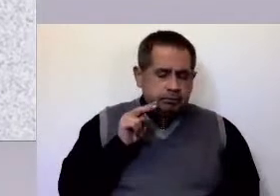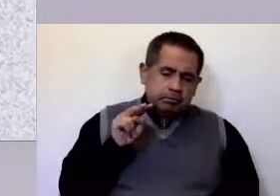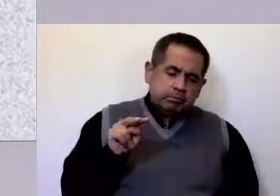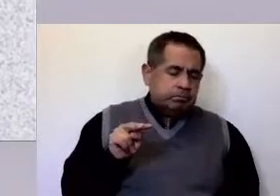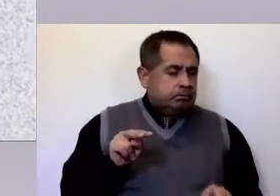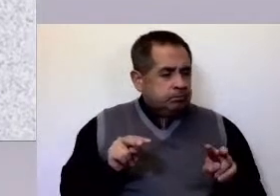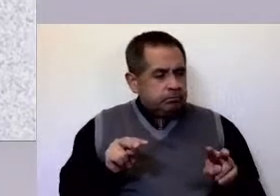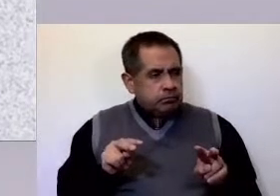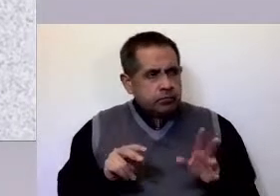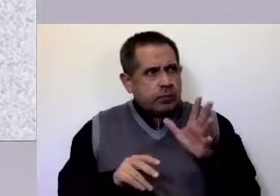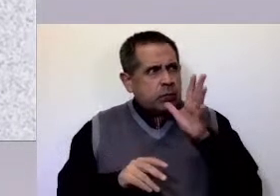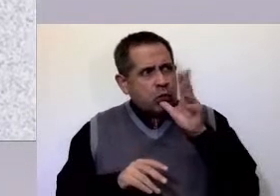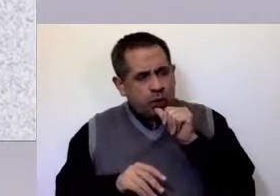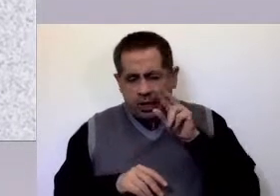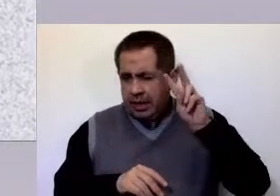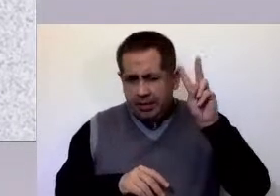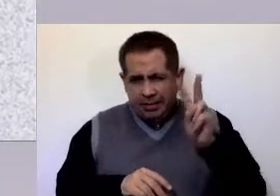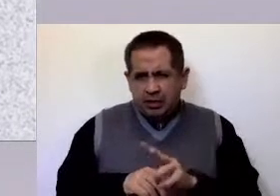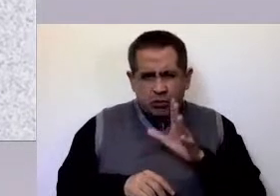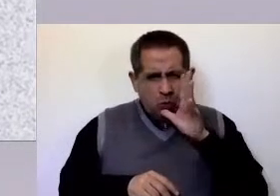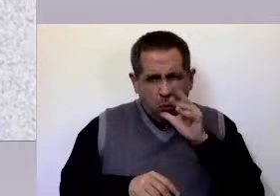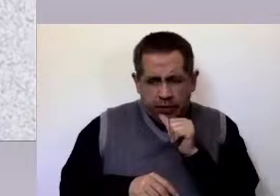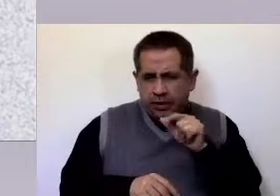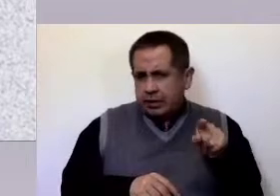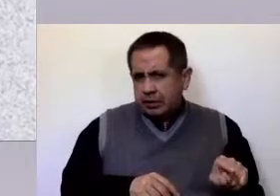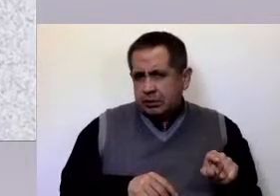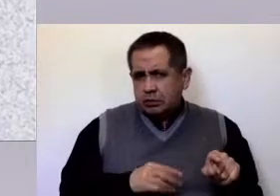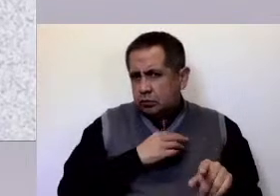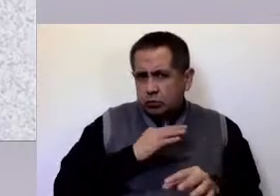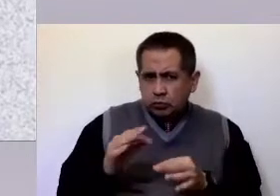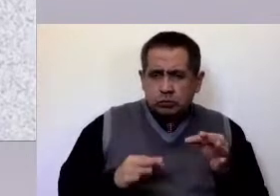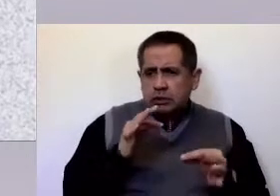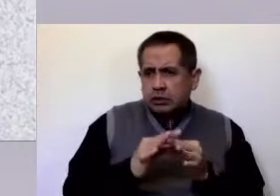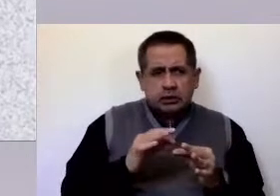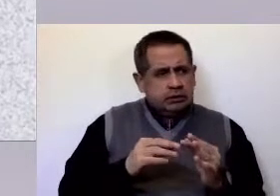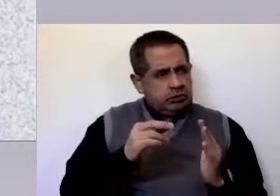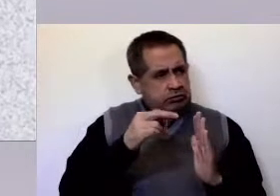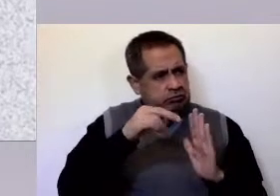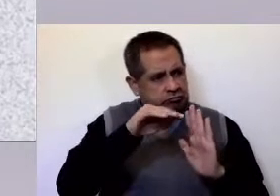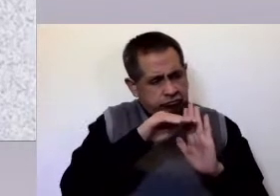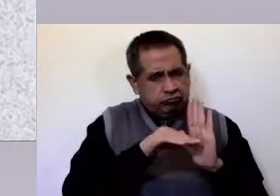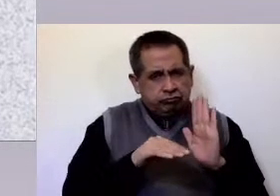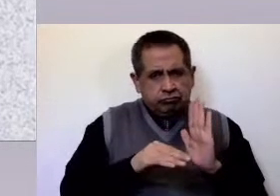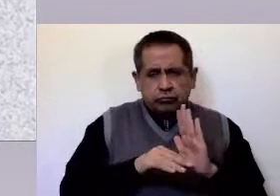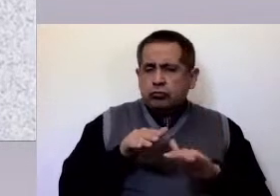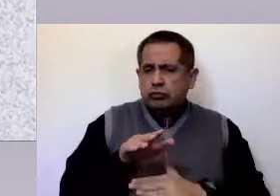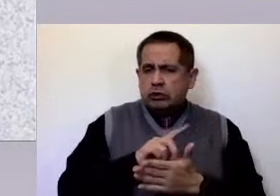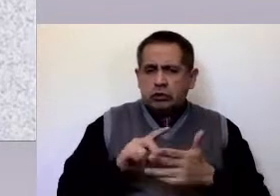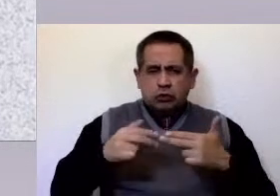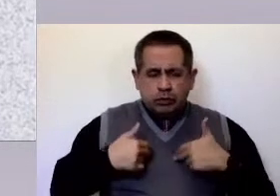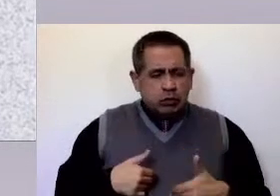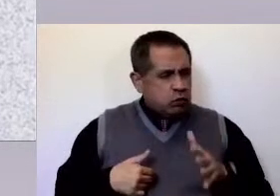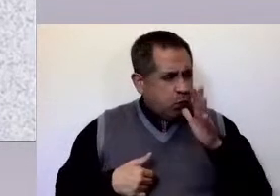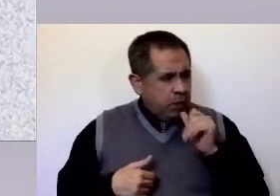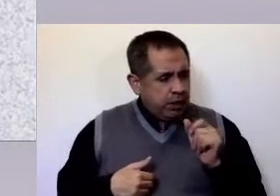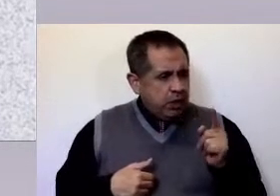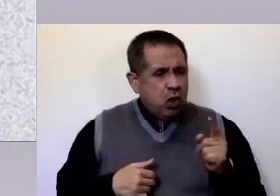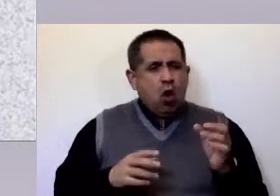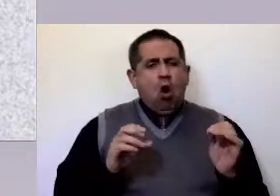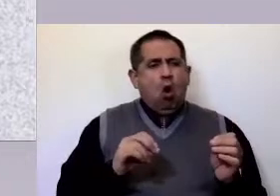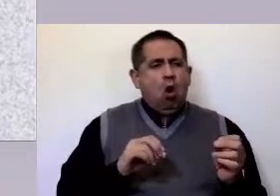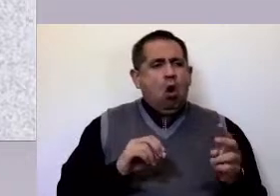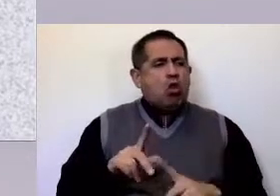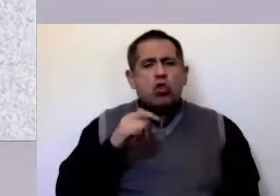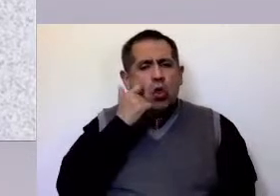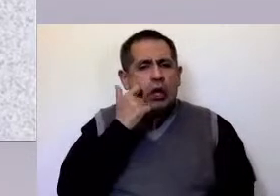real para cumplir con las obligaciones que el estado ha contraído en materia de derechos humanos frente a la renuencia